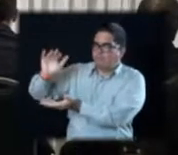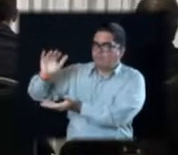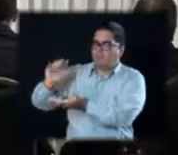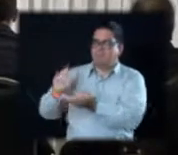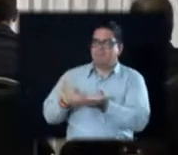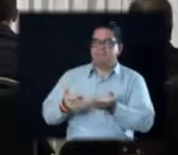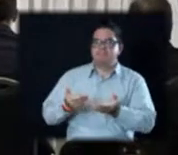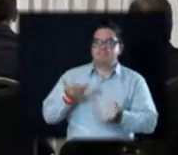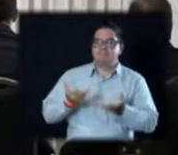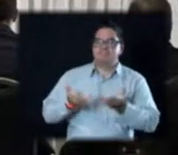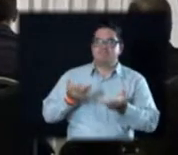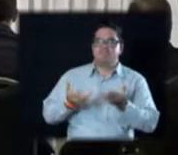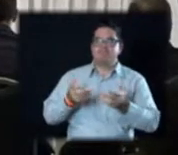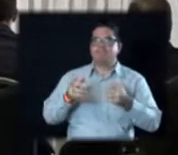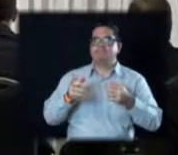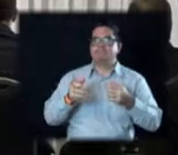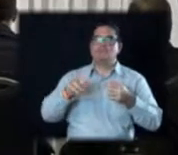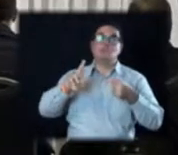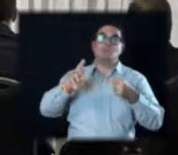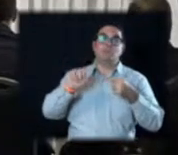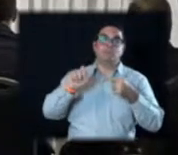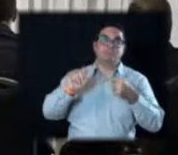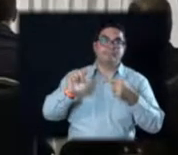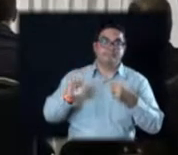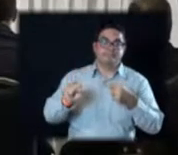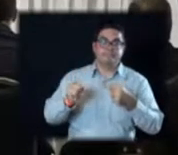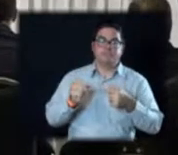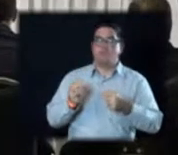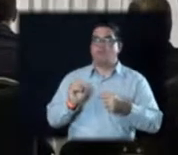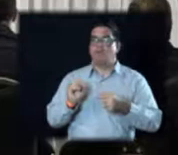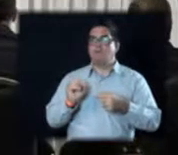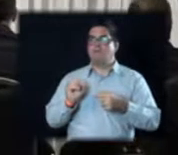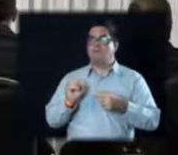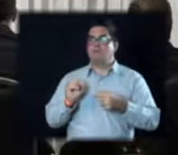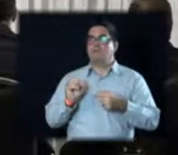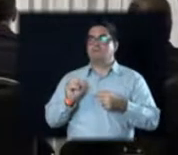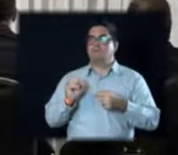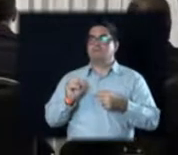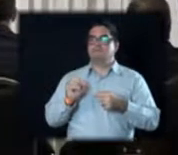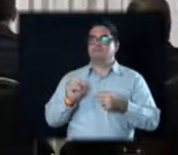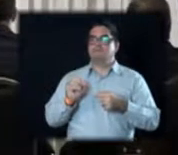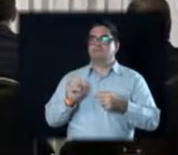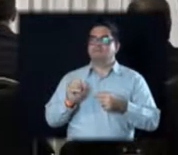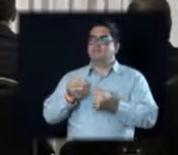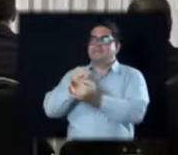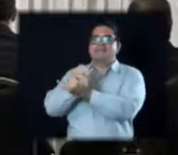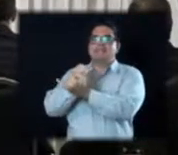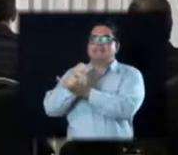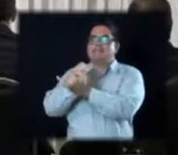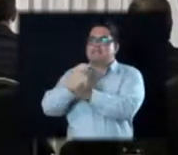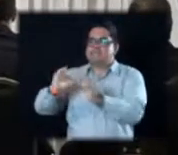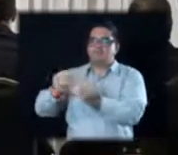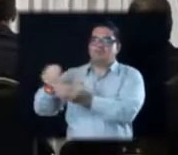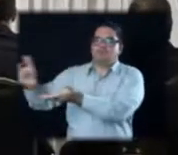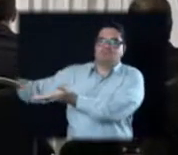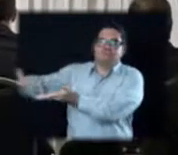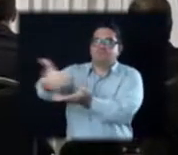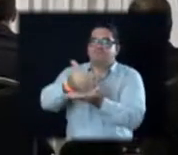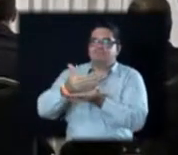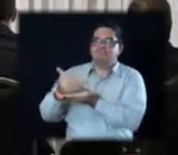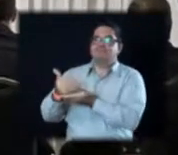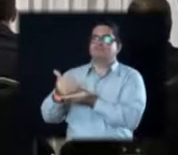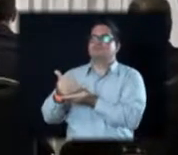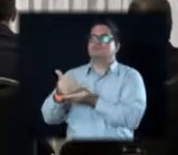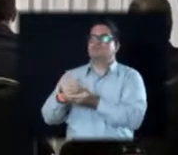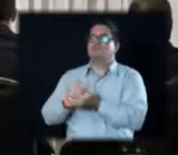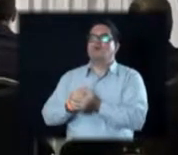como acueducto y energía eléctrica, por su que cobran por su servicio y generan ganancias independientes de las acciones